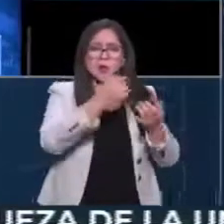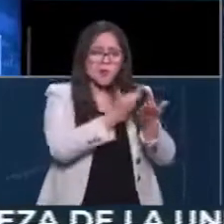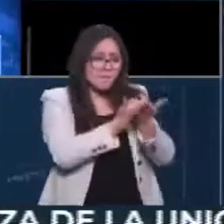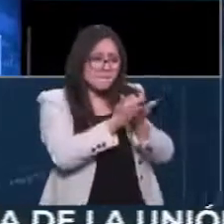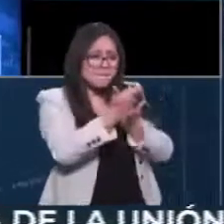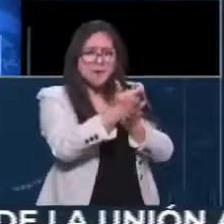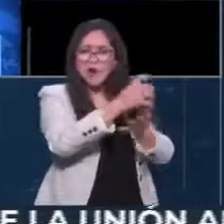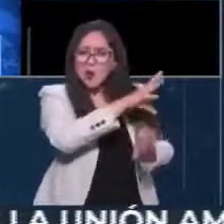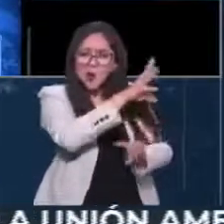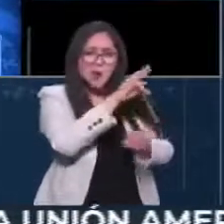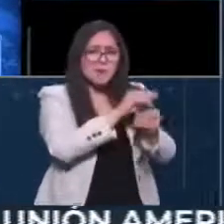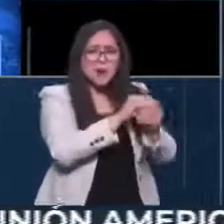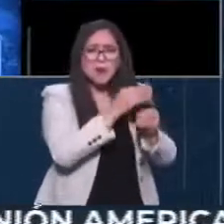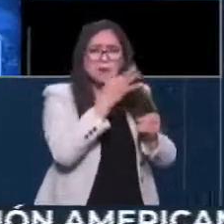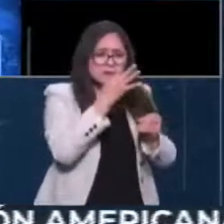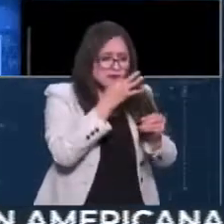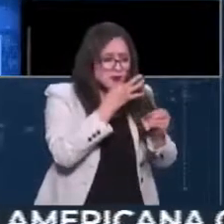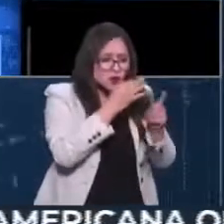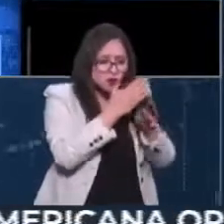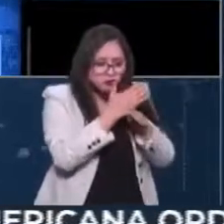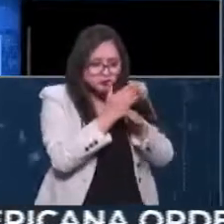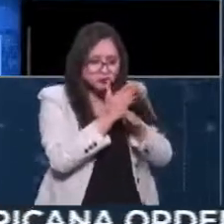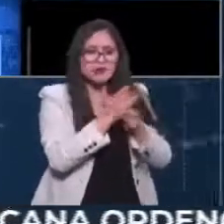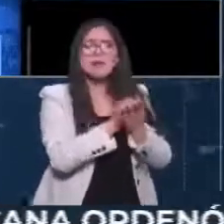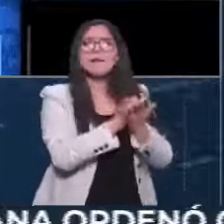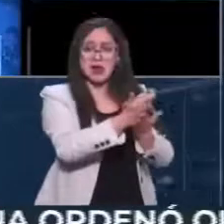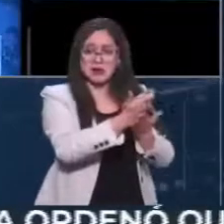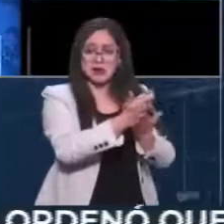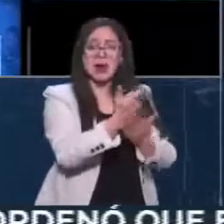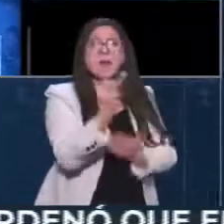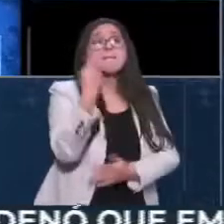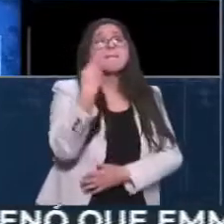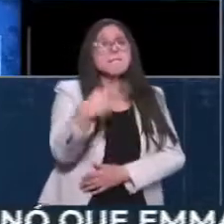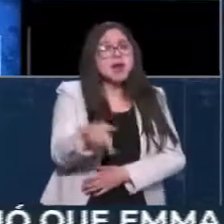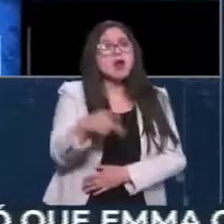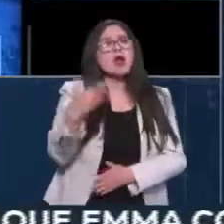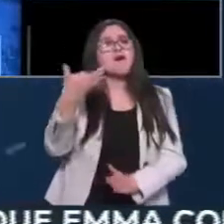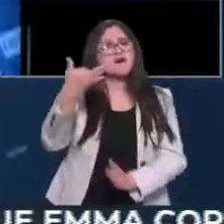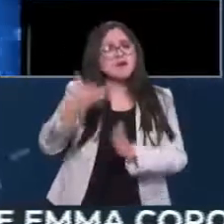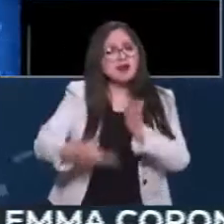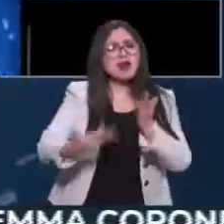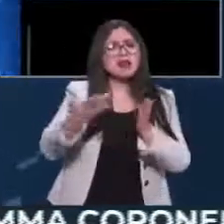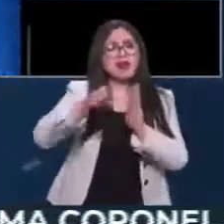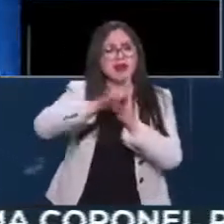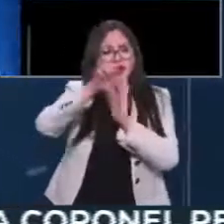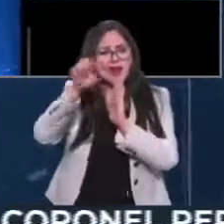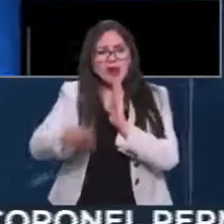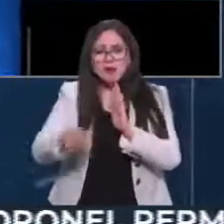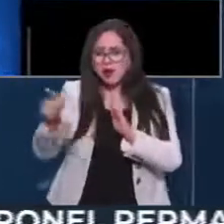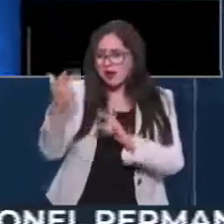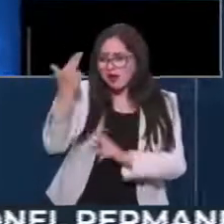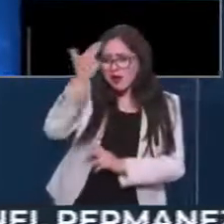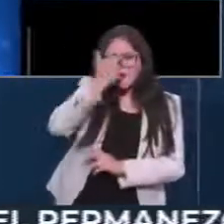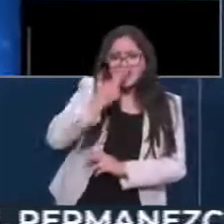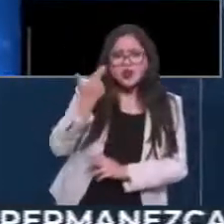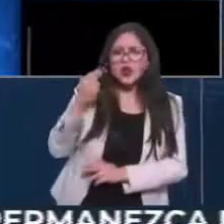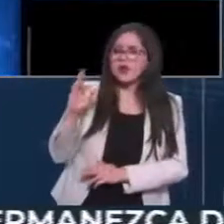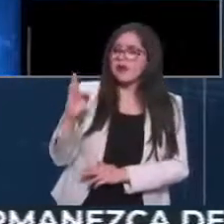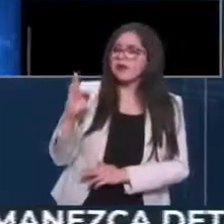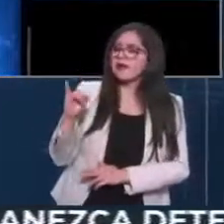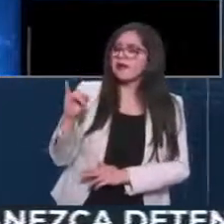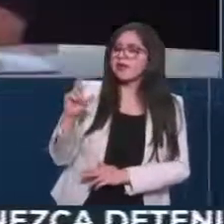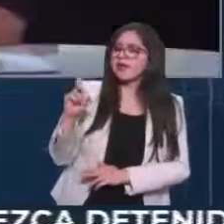no obstante lo anterior, pues tampoco vimos que hubiese, por ejemplo, una revisión al fideicomiso y demás. Ante eso, pues